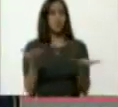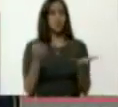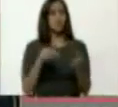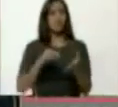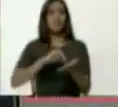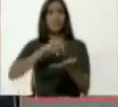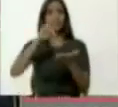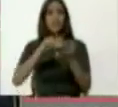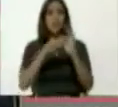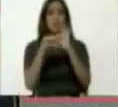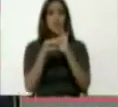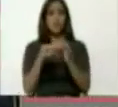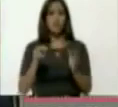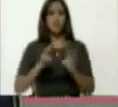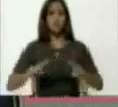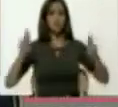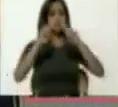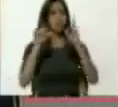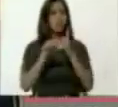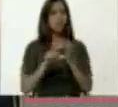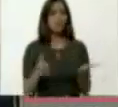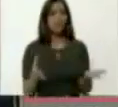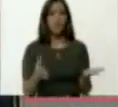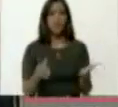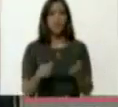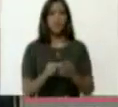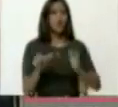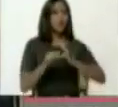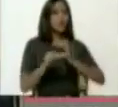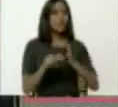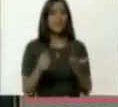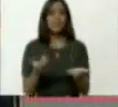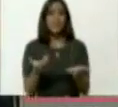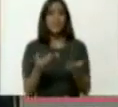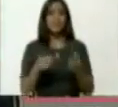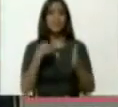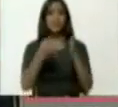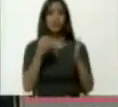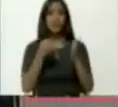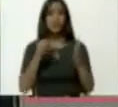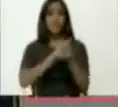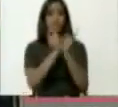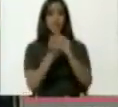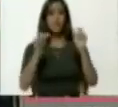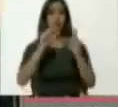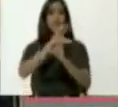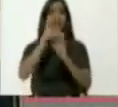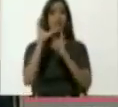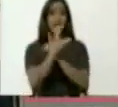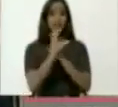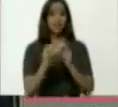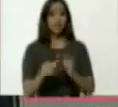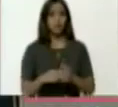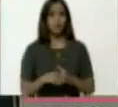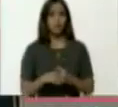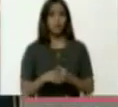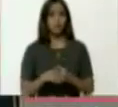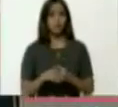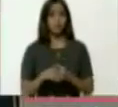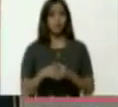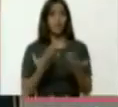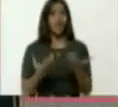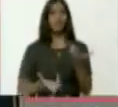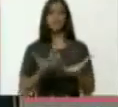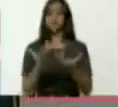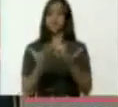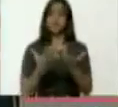cambio climático? ¿Cuándo le vamos a poner un paraguas a esto? Porque no solamente es incendios en el Amazonas. Hay incendios en el